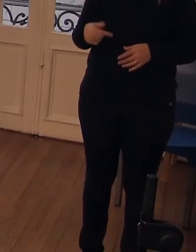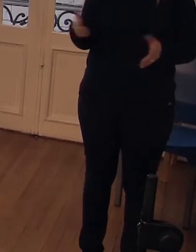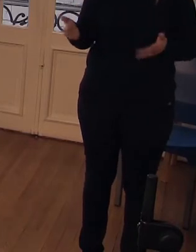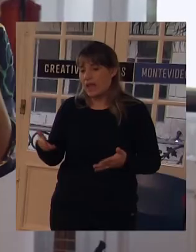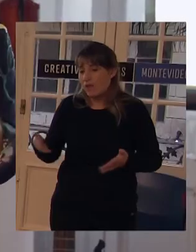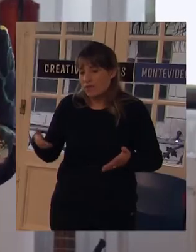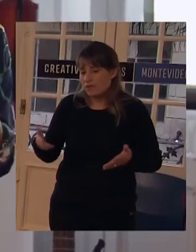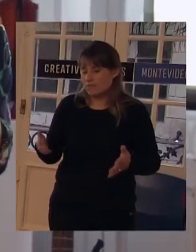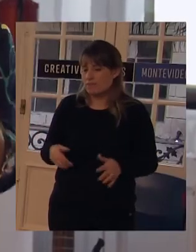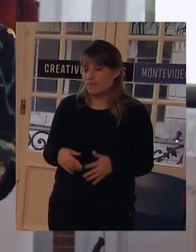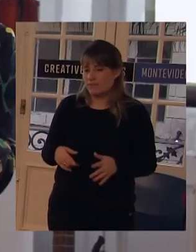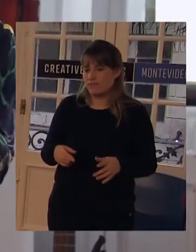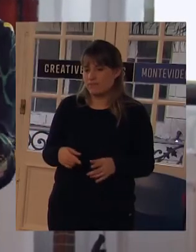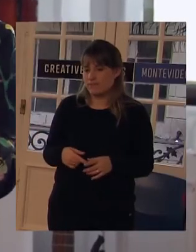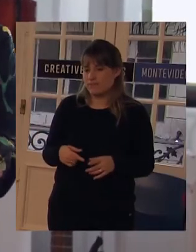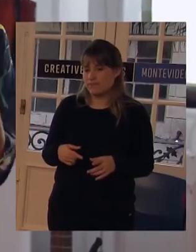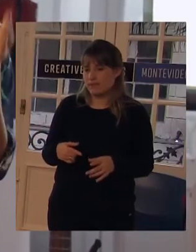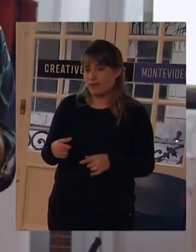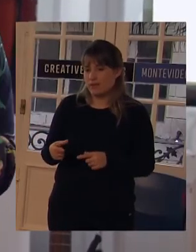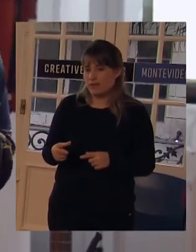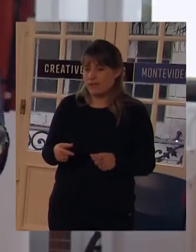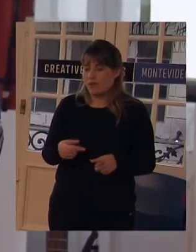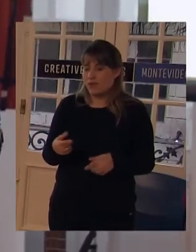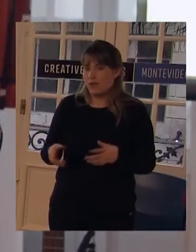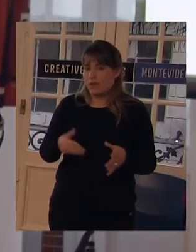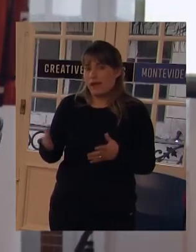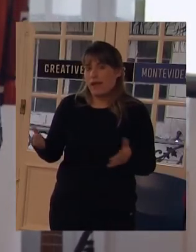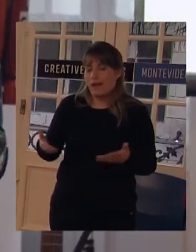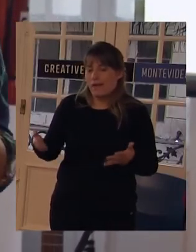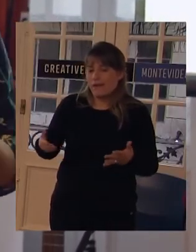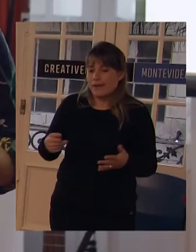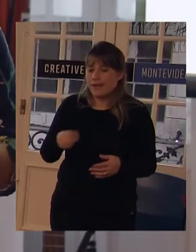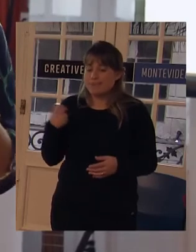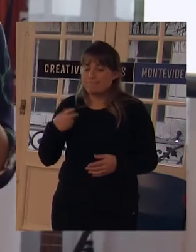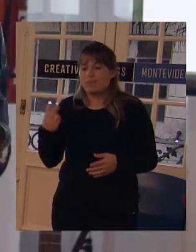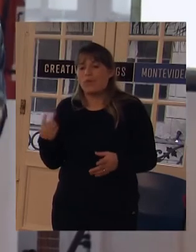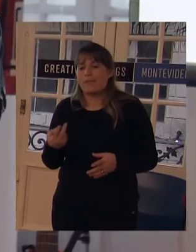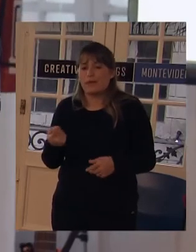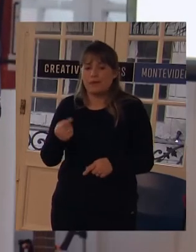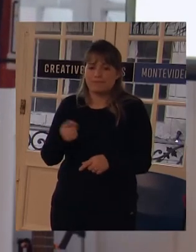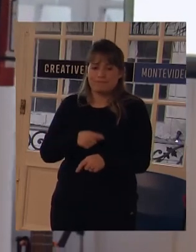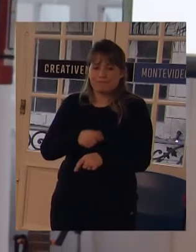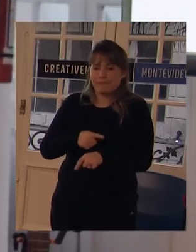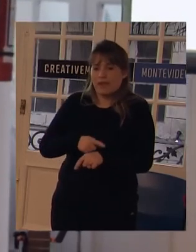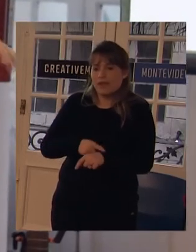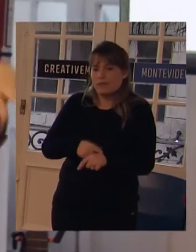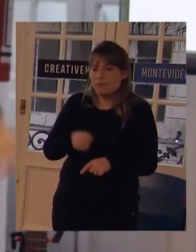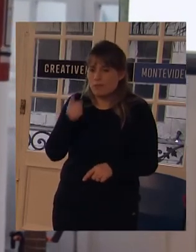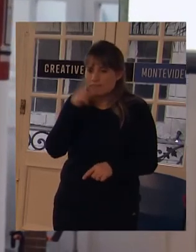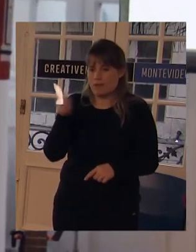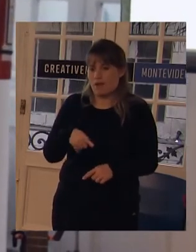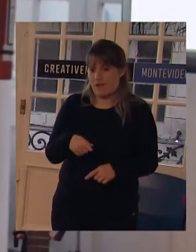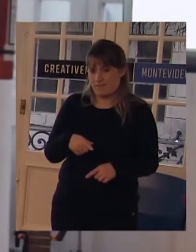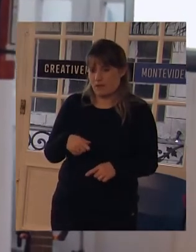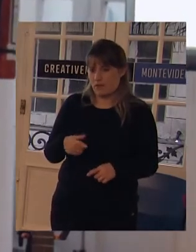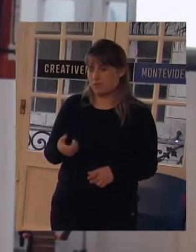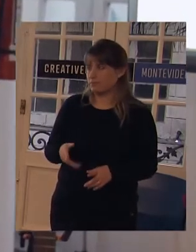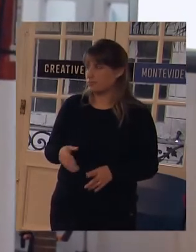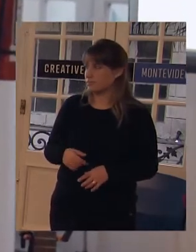bueno, muy rápida optimizando tiempos, muy rápida tratando de entender la necesidad.